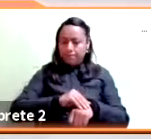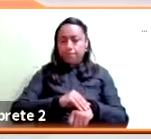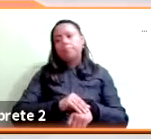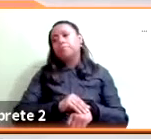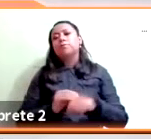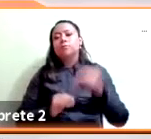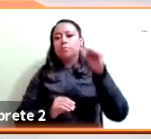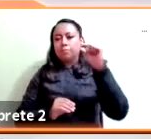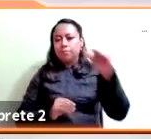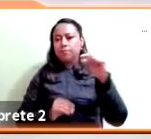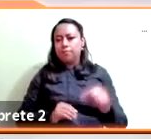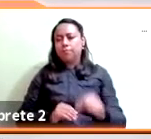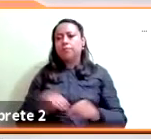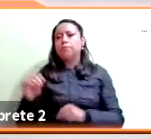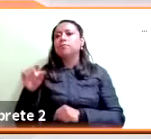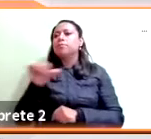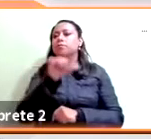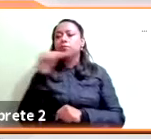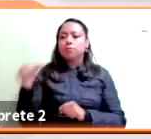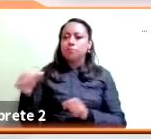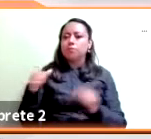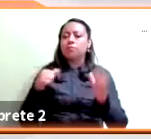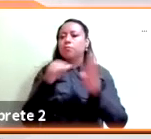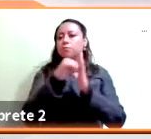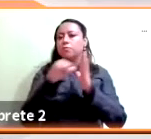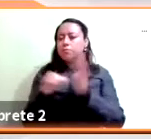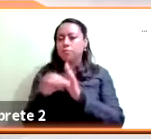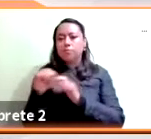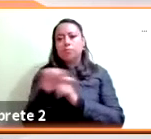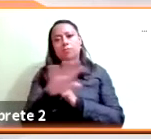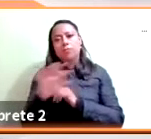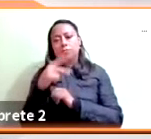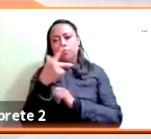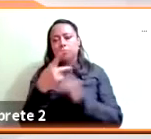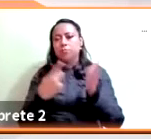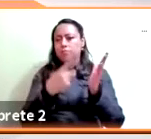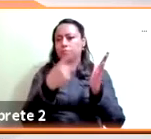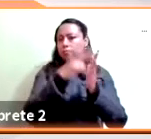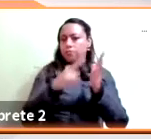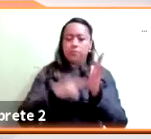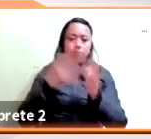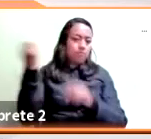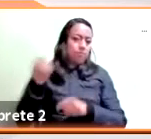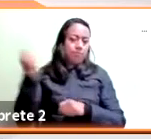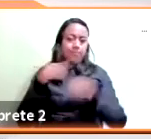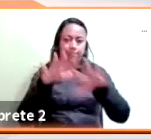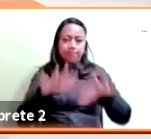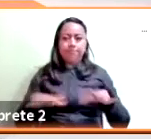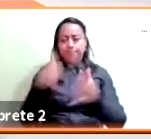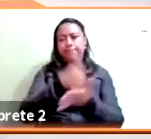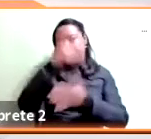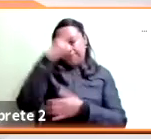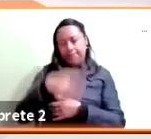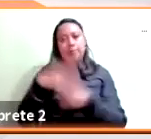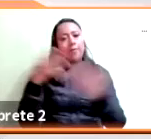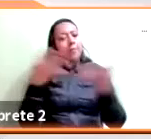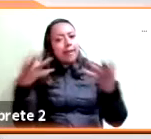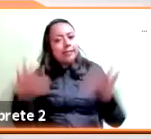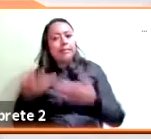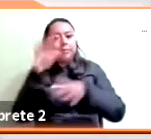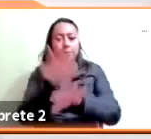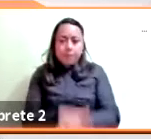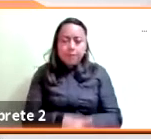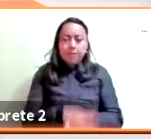al artículo 508 del Reglamento del Congreso de la Ciudad de México para diseñar e implementar un mecanismo